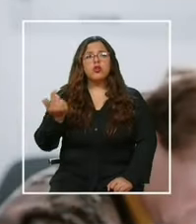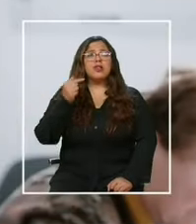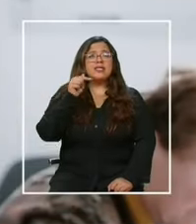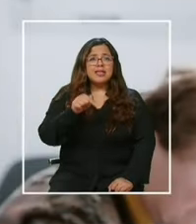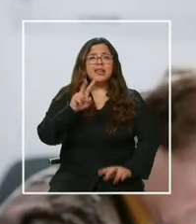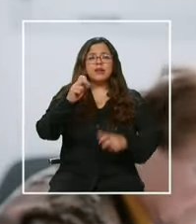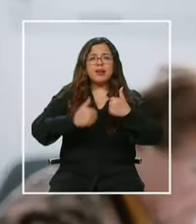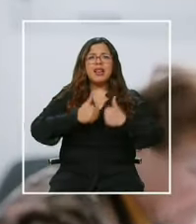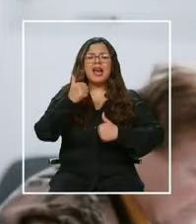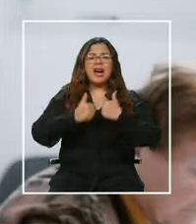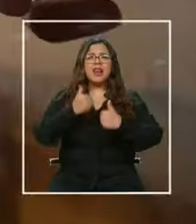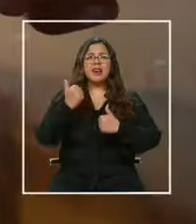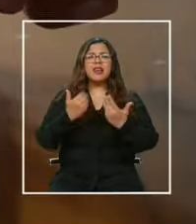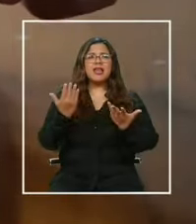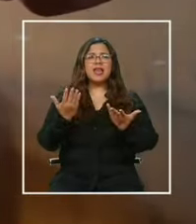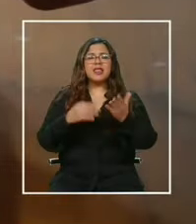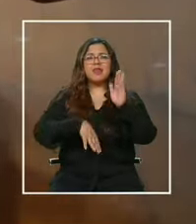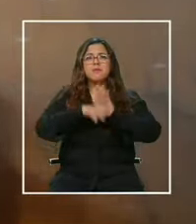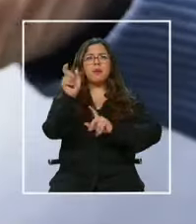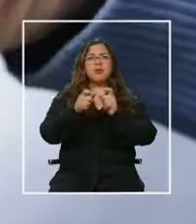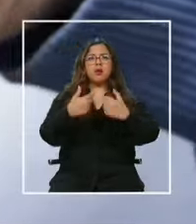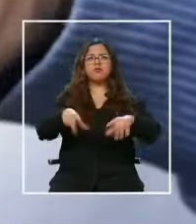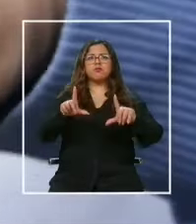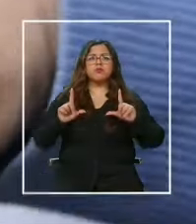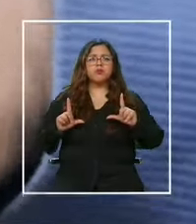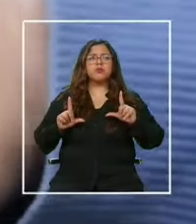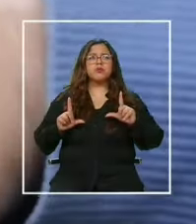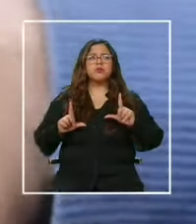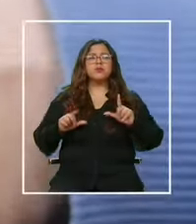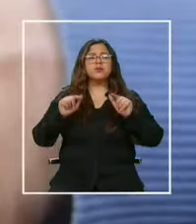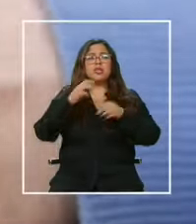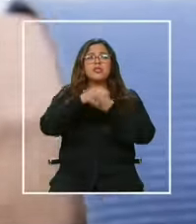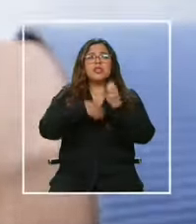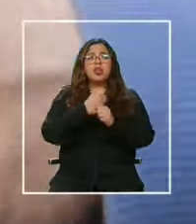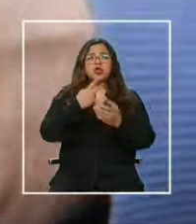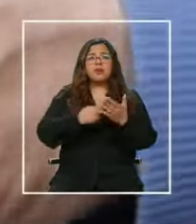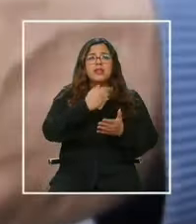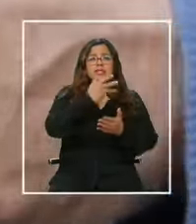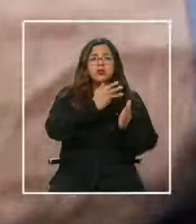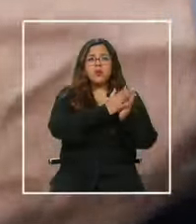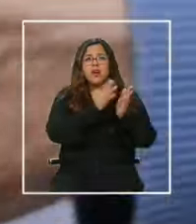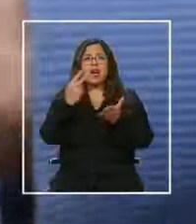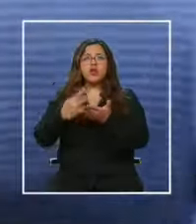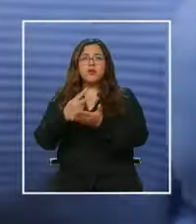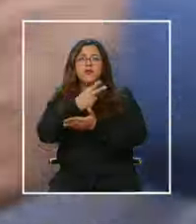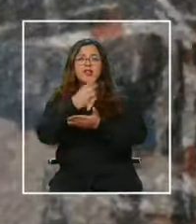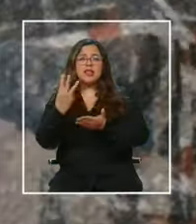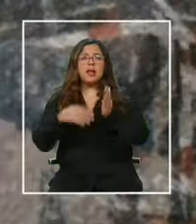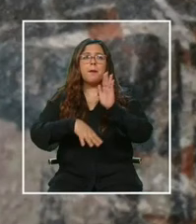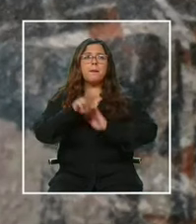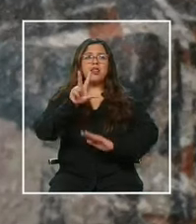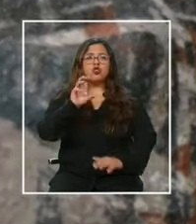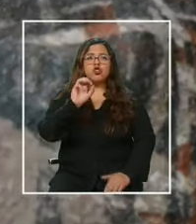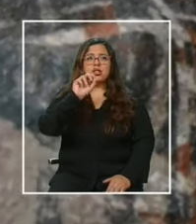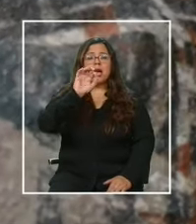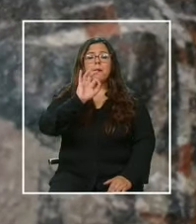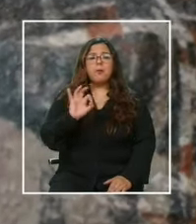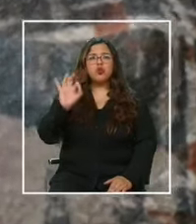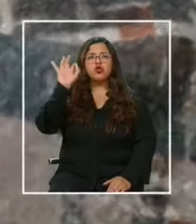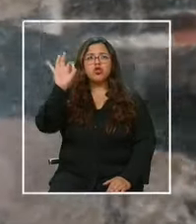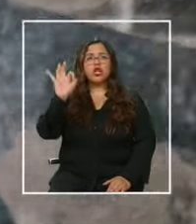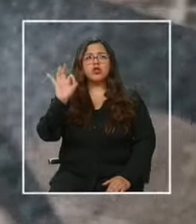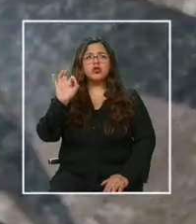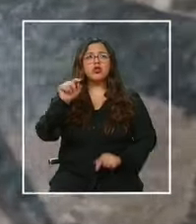de las carreras que lidera el número de egresados en el último tiempo. Entre el 2019 y el 2023 creció más de un 80%,